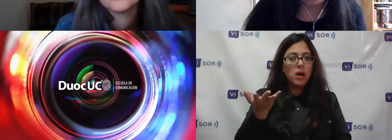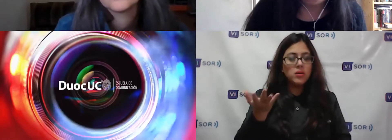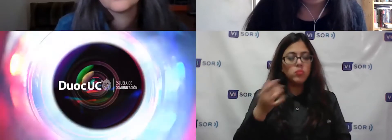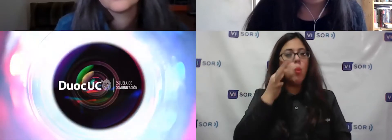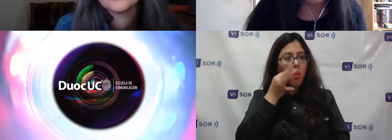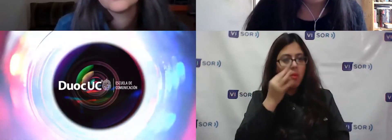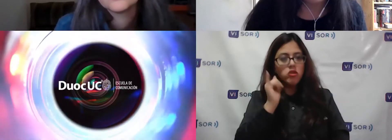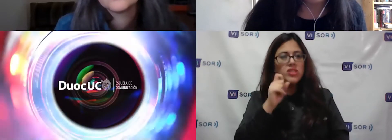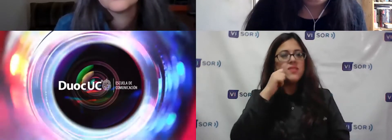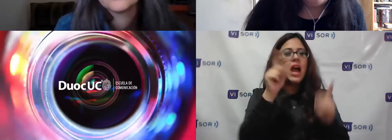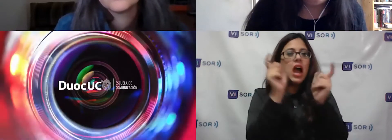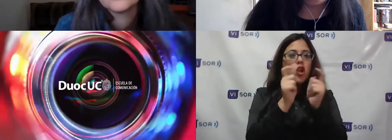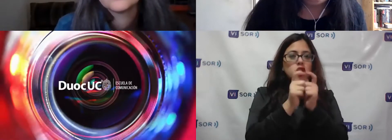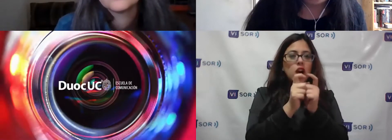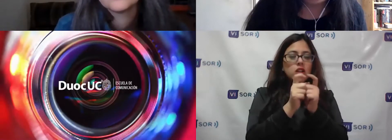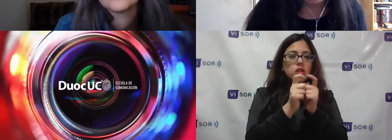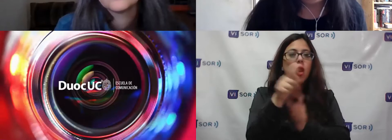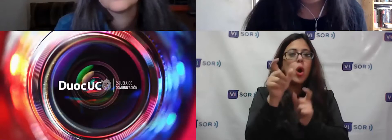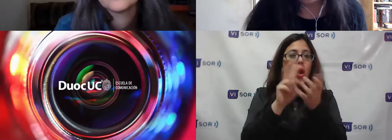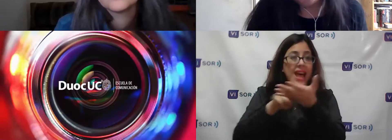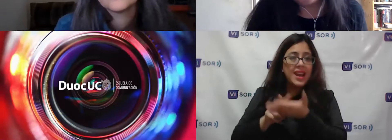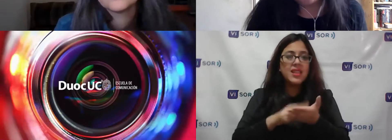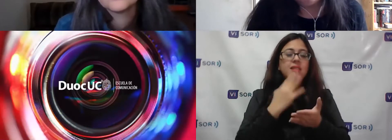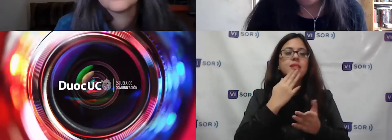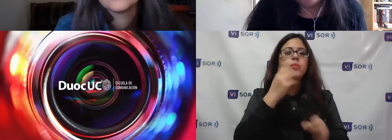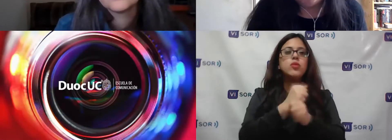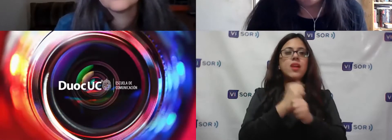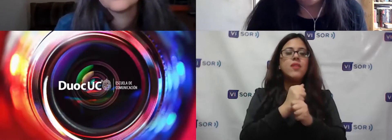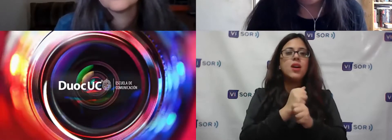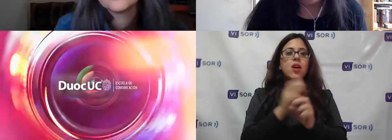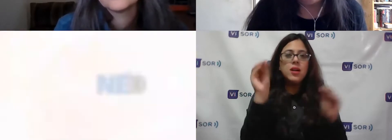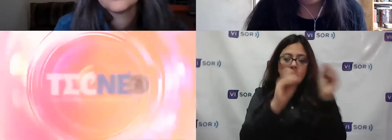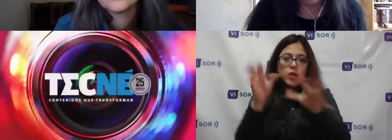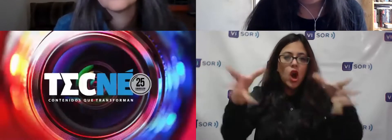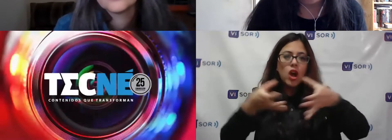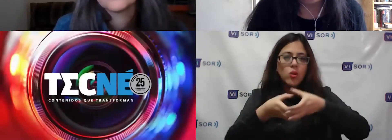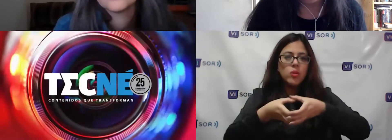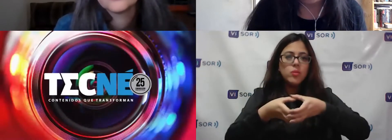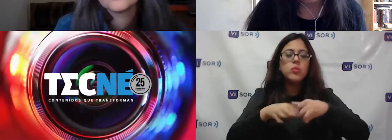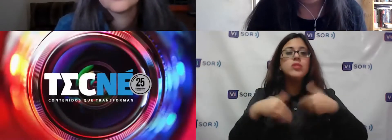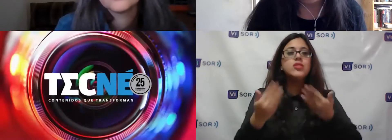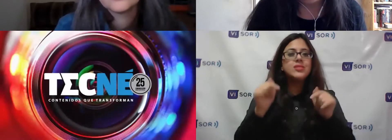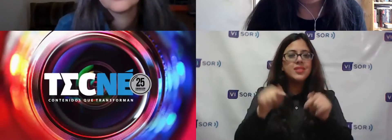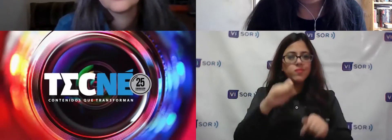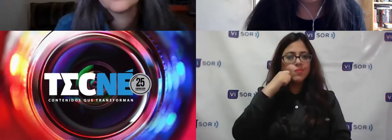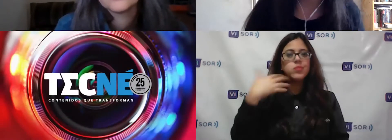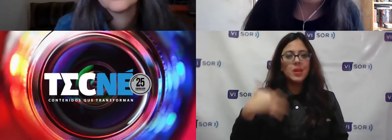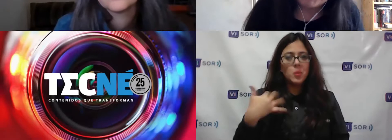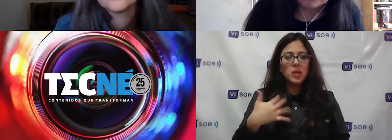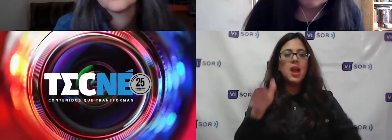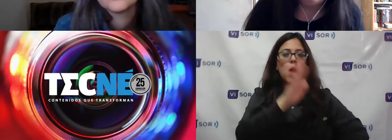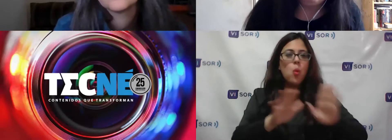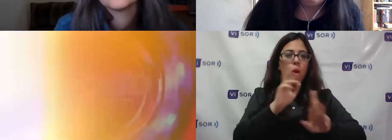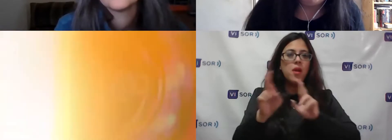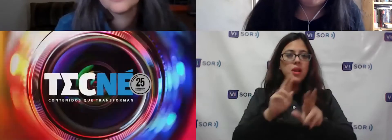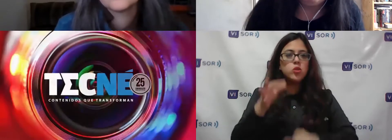contacto muy directo con la realidad y también un trabajo muy artesanal con el equipo entonces en ese sentido también es súper importante cuidar la relación humana